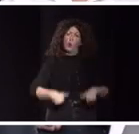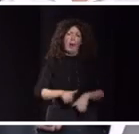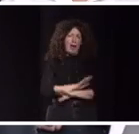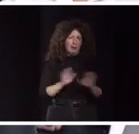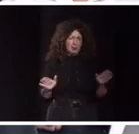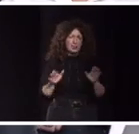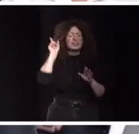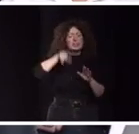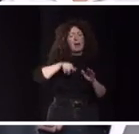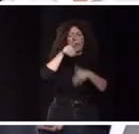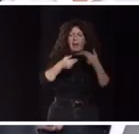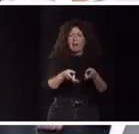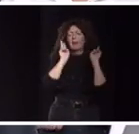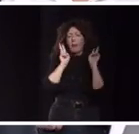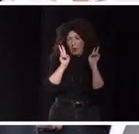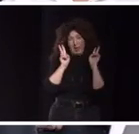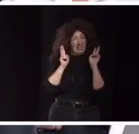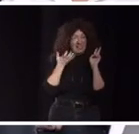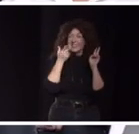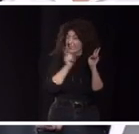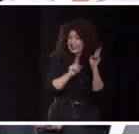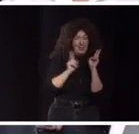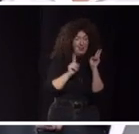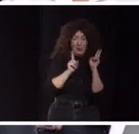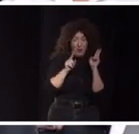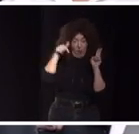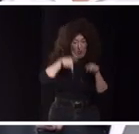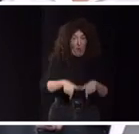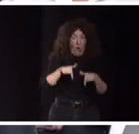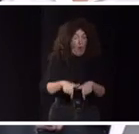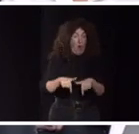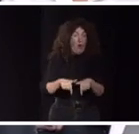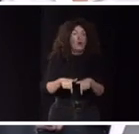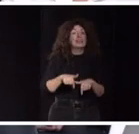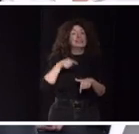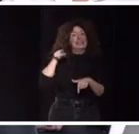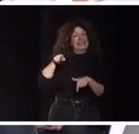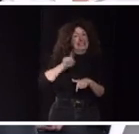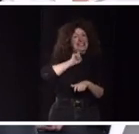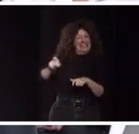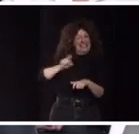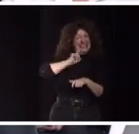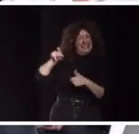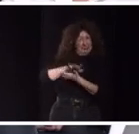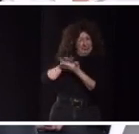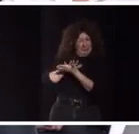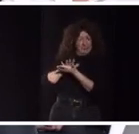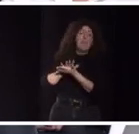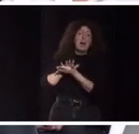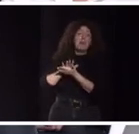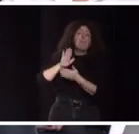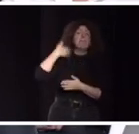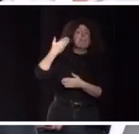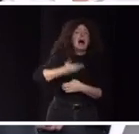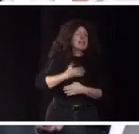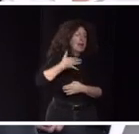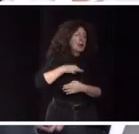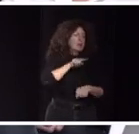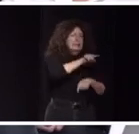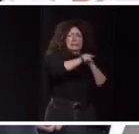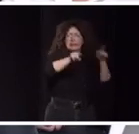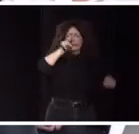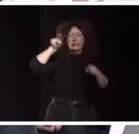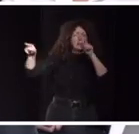del lado de la democracia. Porque si no, hoy se lo están haciendo a ellos, pero mañana se lo pueden hacer a